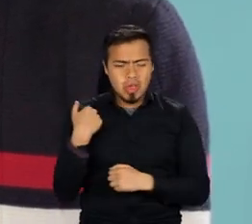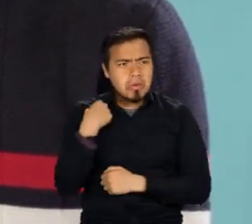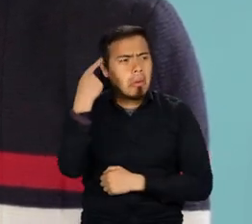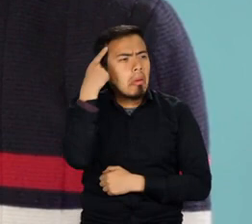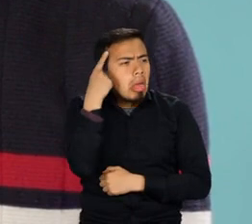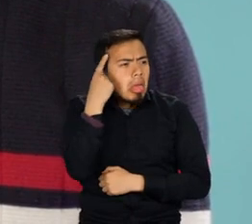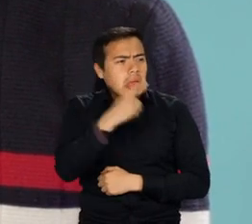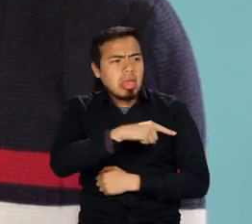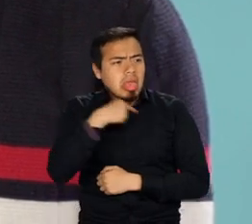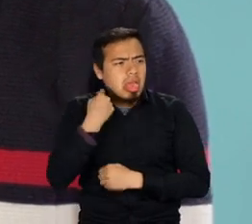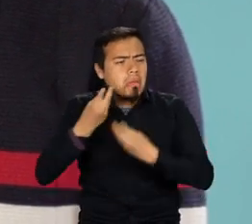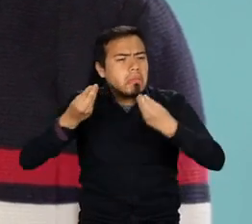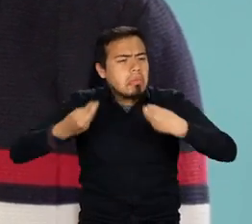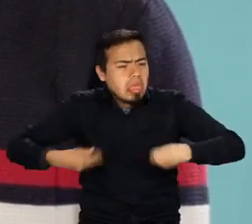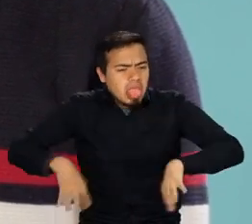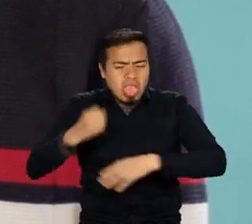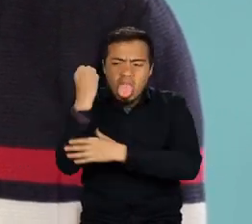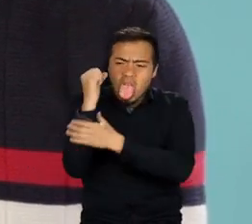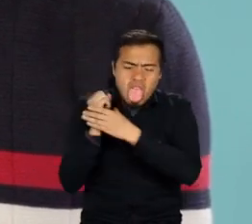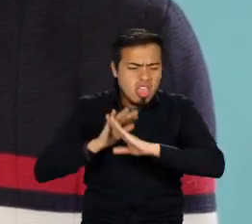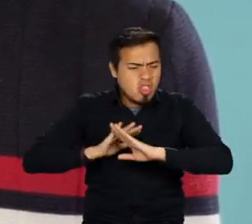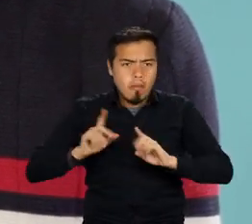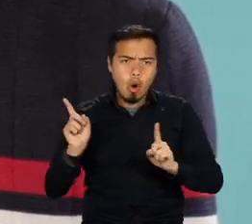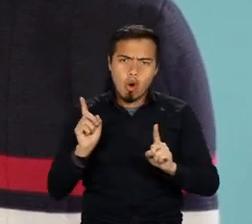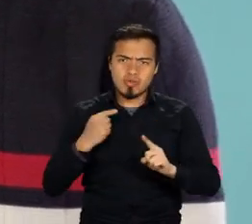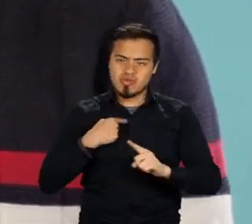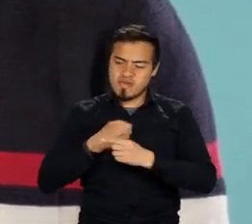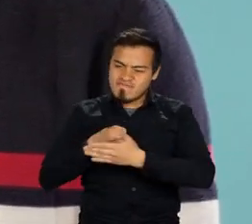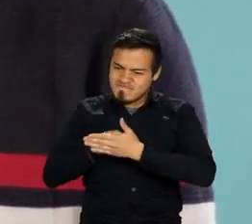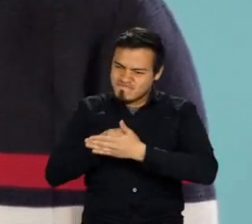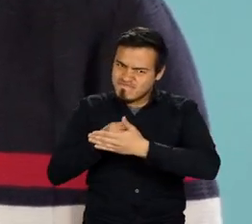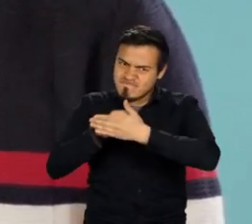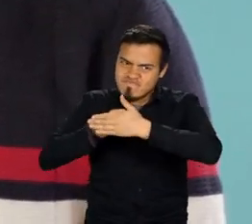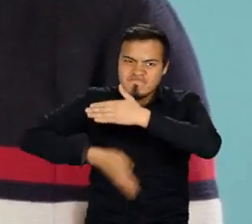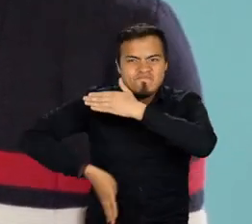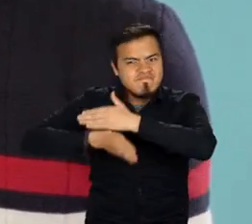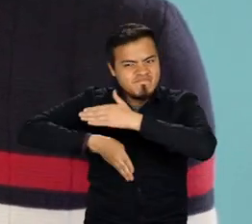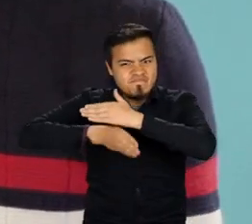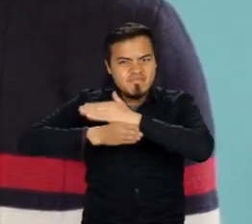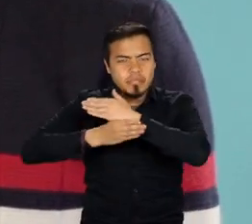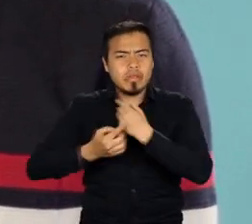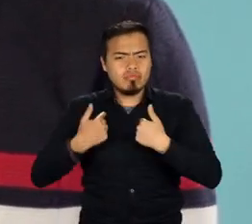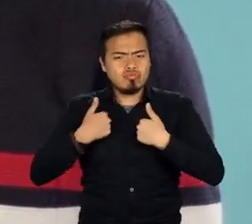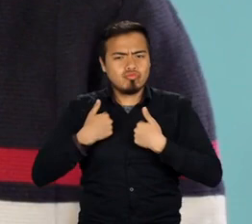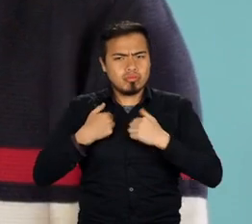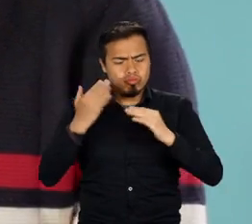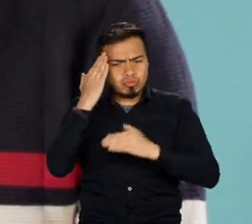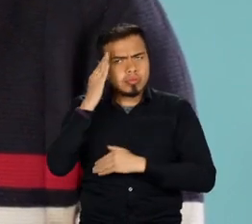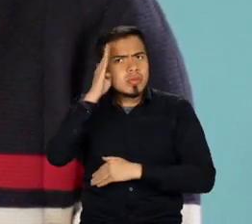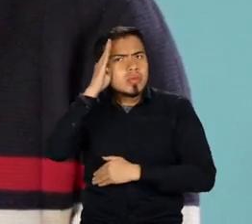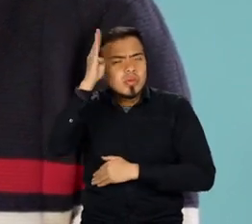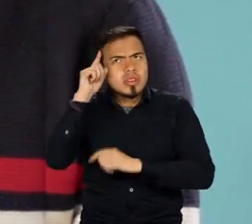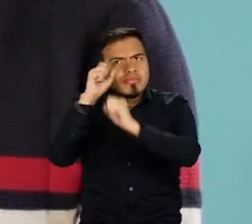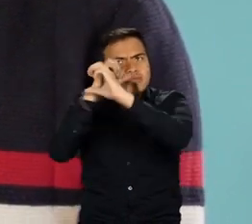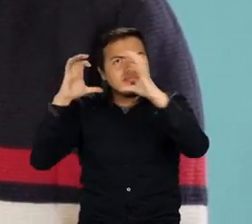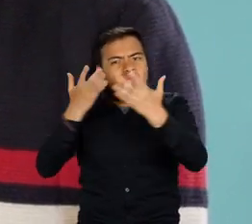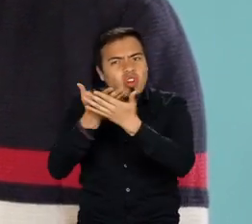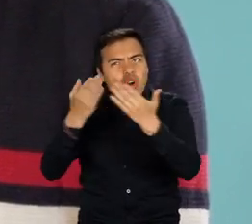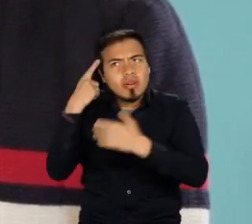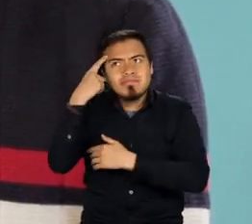sea, siempre tuve como que el pensamiento de que de este tengo que salir porque tengo sueños por cumplir, tengo metas que